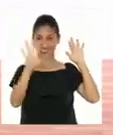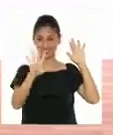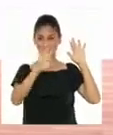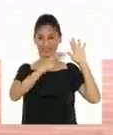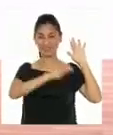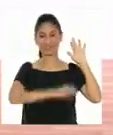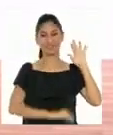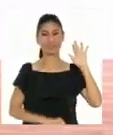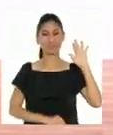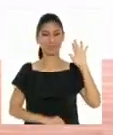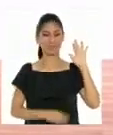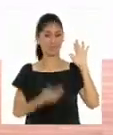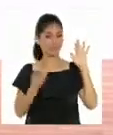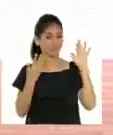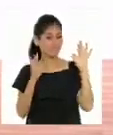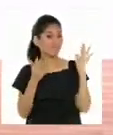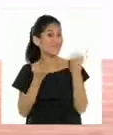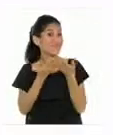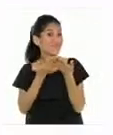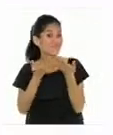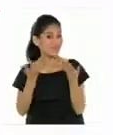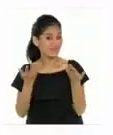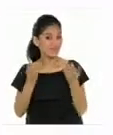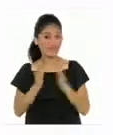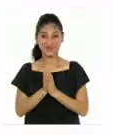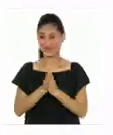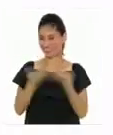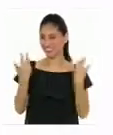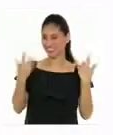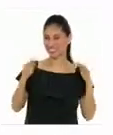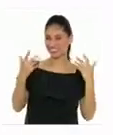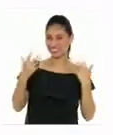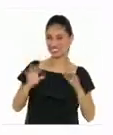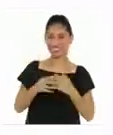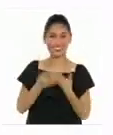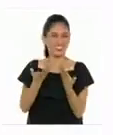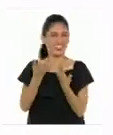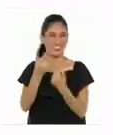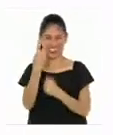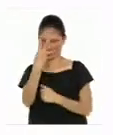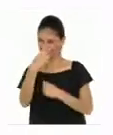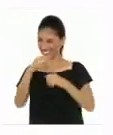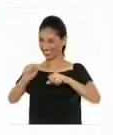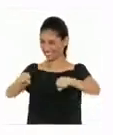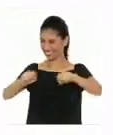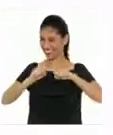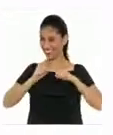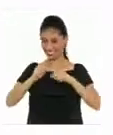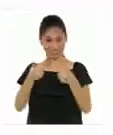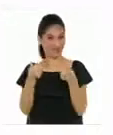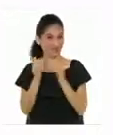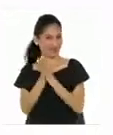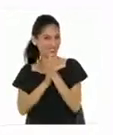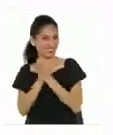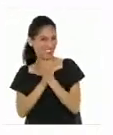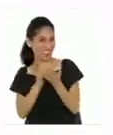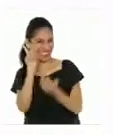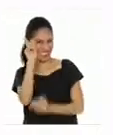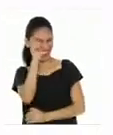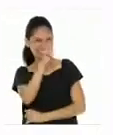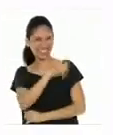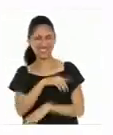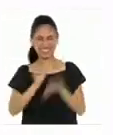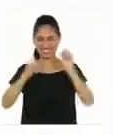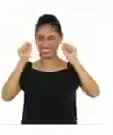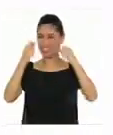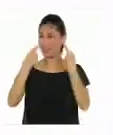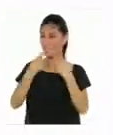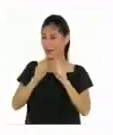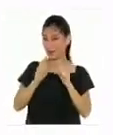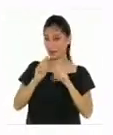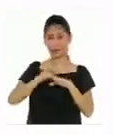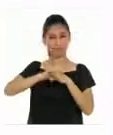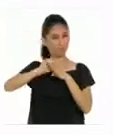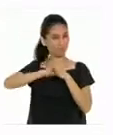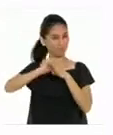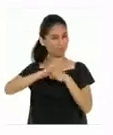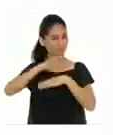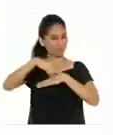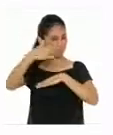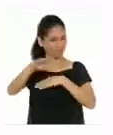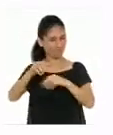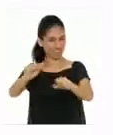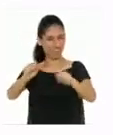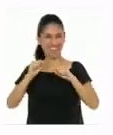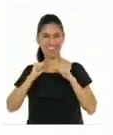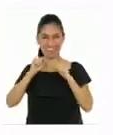5, 6. ¿Qué tal? Listo. ¿Qué les pareció el ejercicio? Un reto, ¿verdad? Sí, no es fácil, pero la práctica